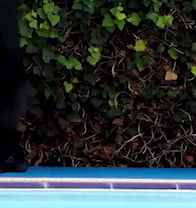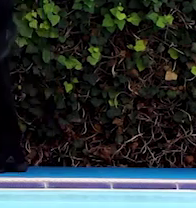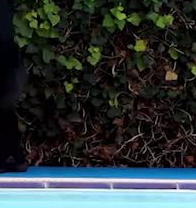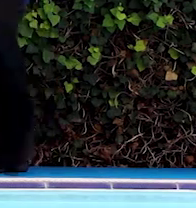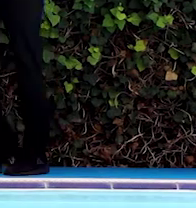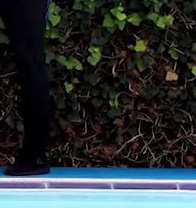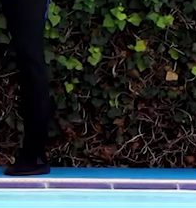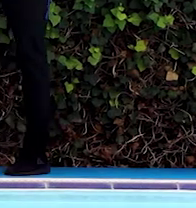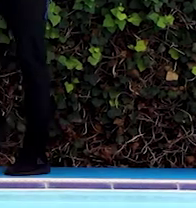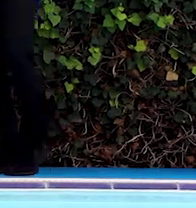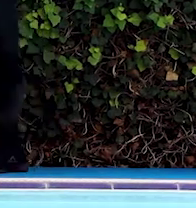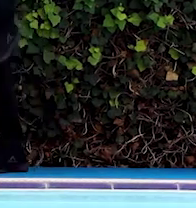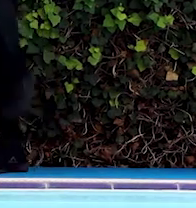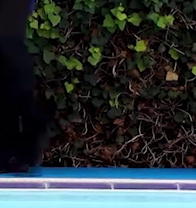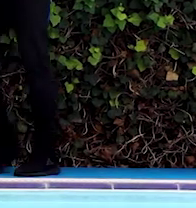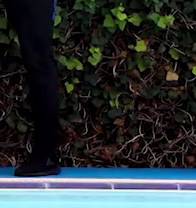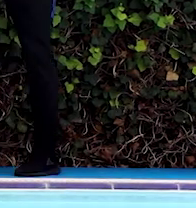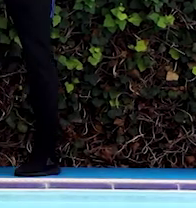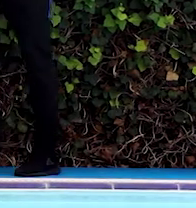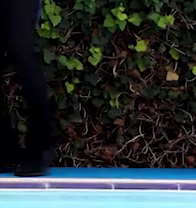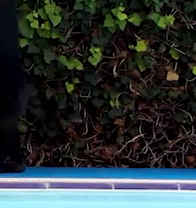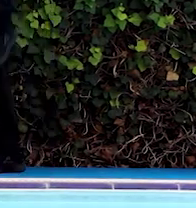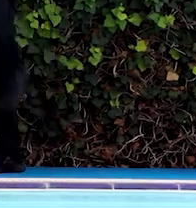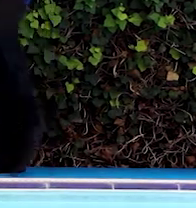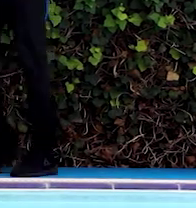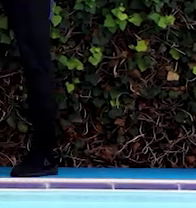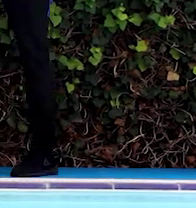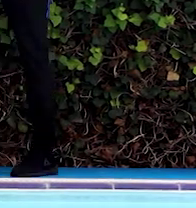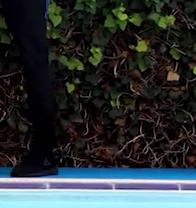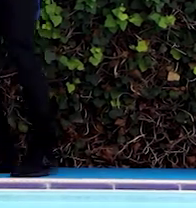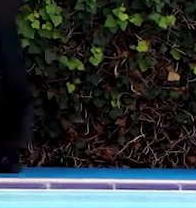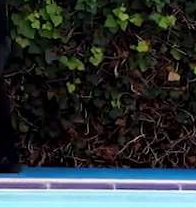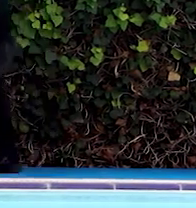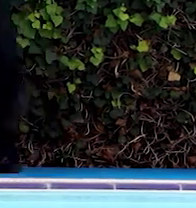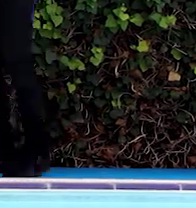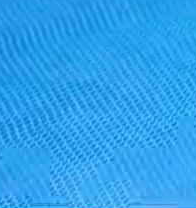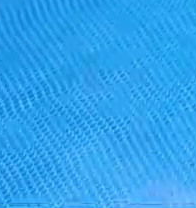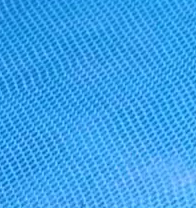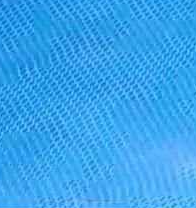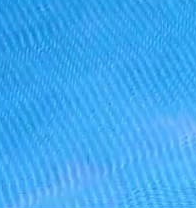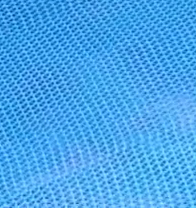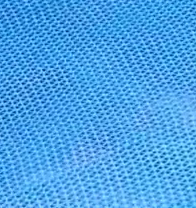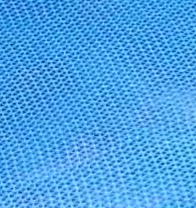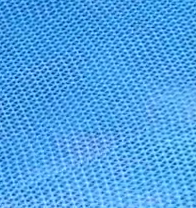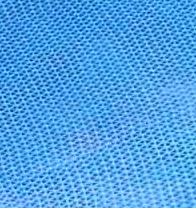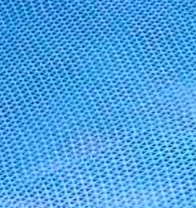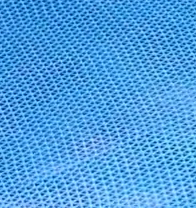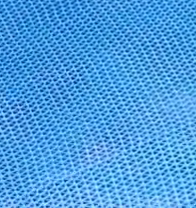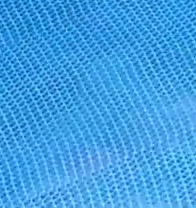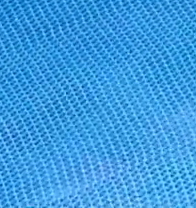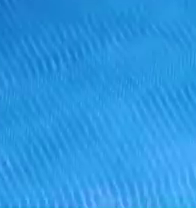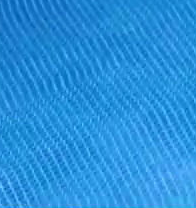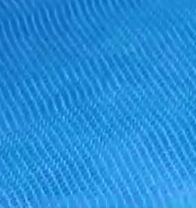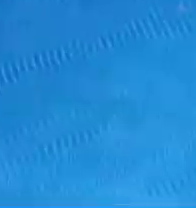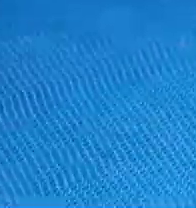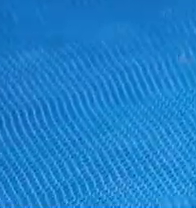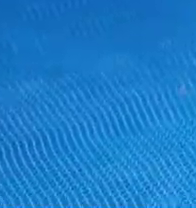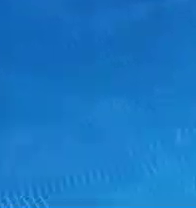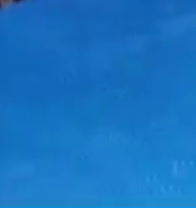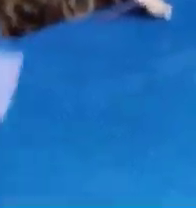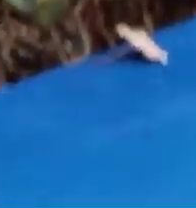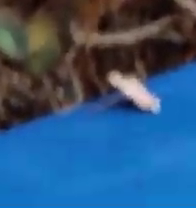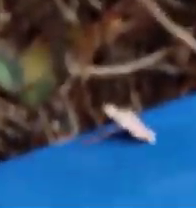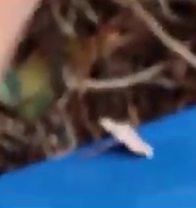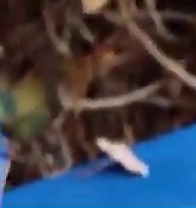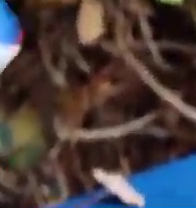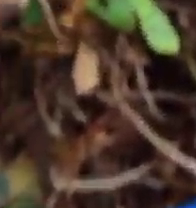bien, un poquito más la marcha, que se vea, ¿sí? La marcamos, muy bien,